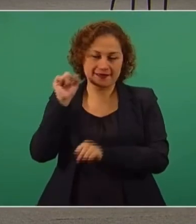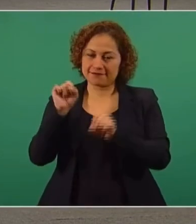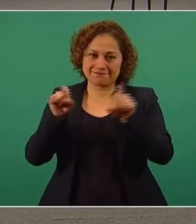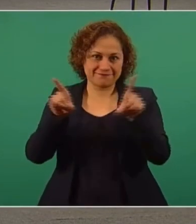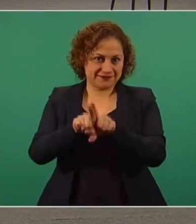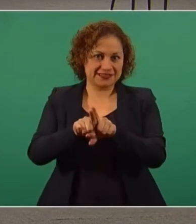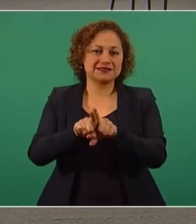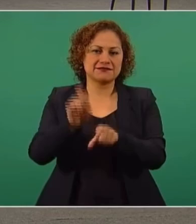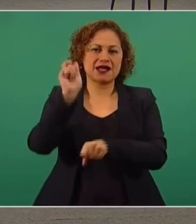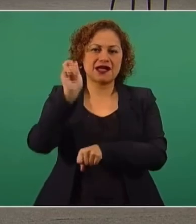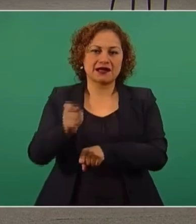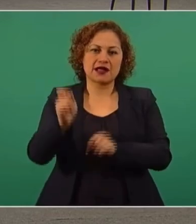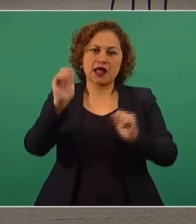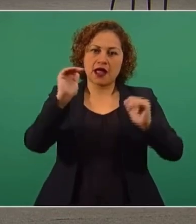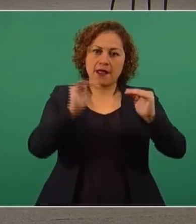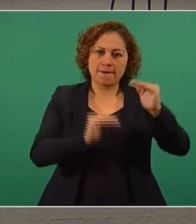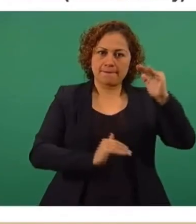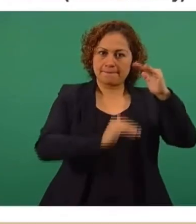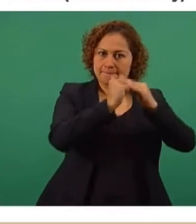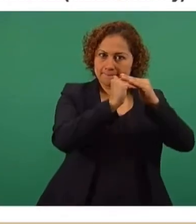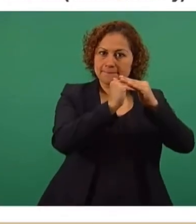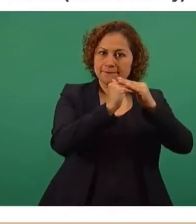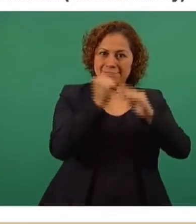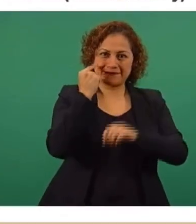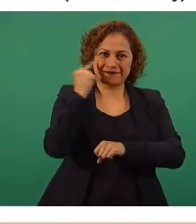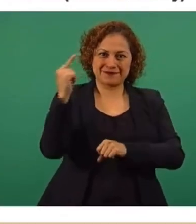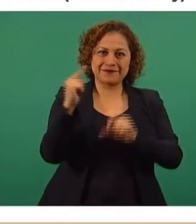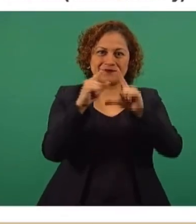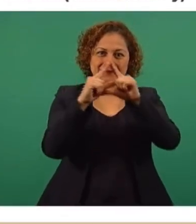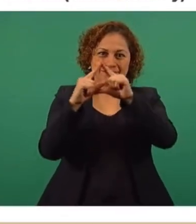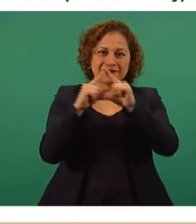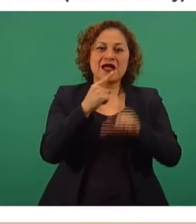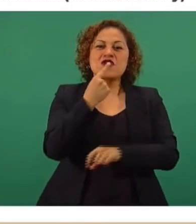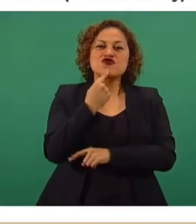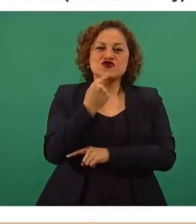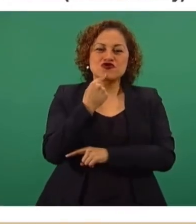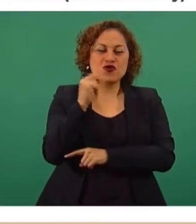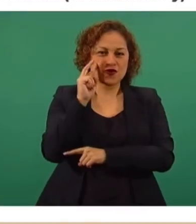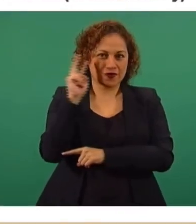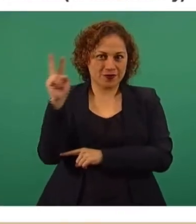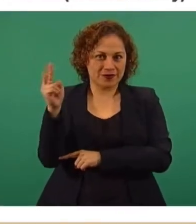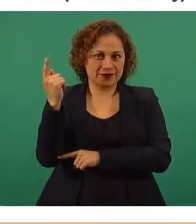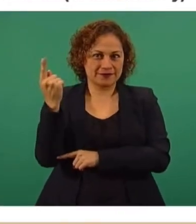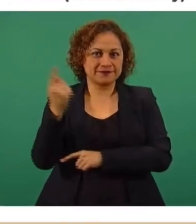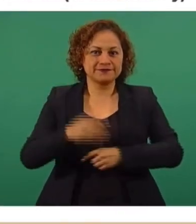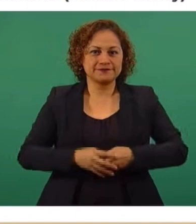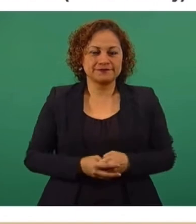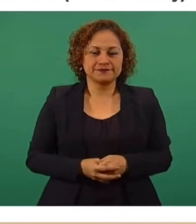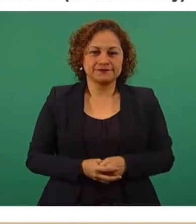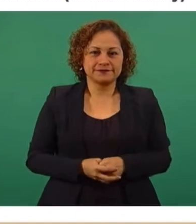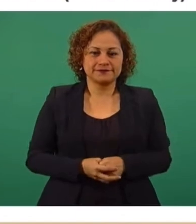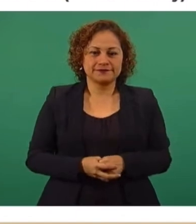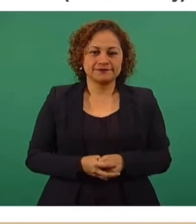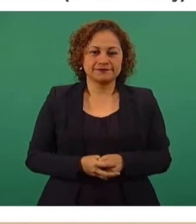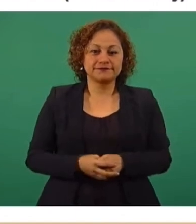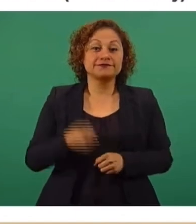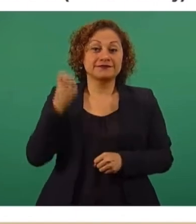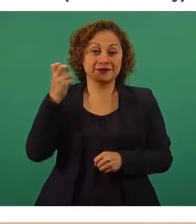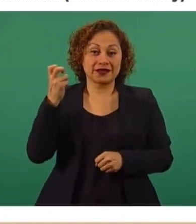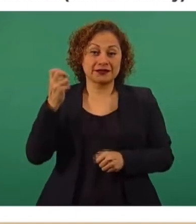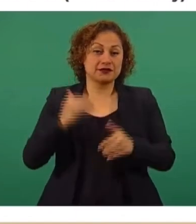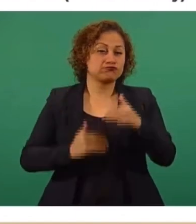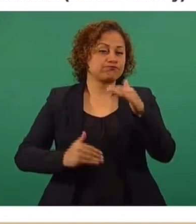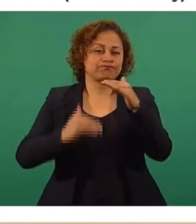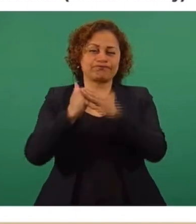esta reducción del pico máximo que se muestra con un triangulito rojo en la parte alta de la curva. Fue el momento de máxima